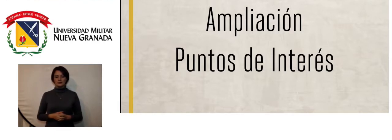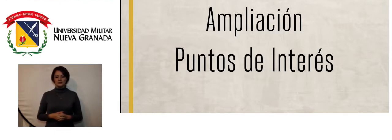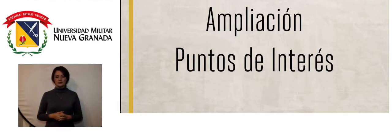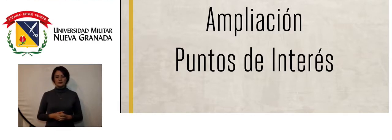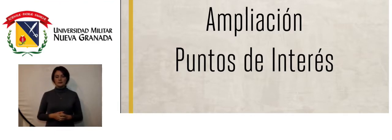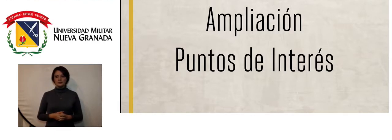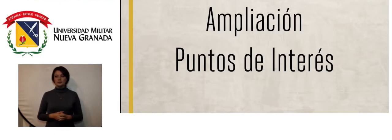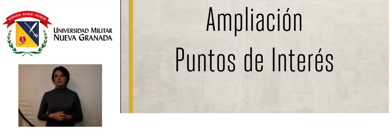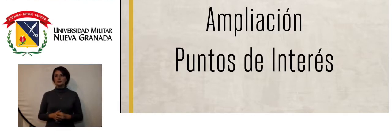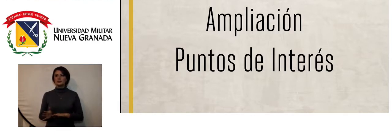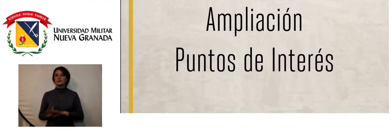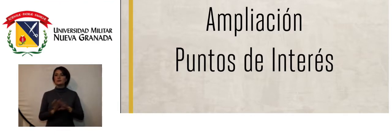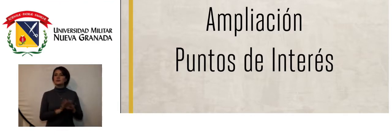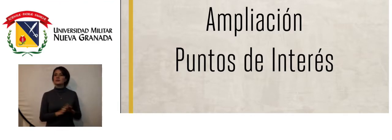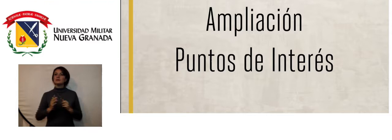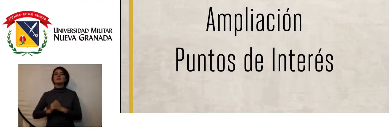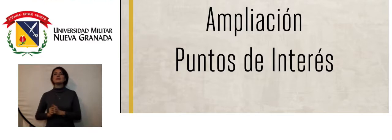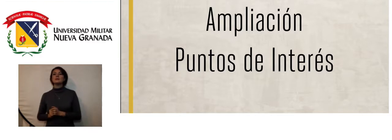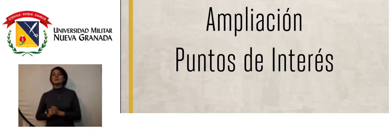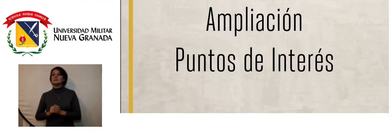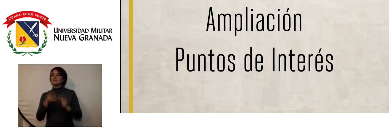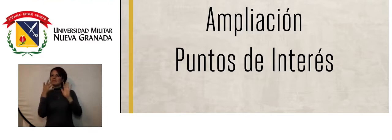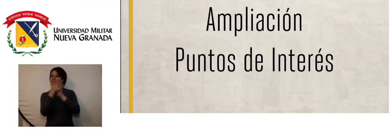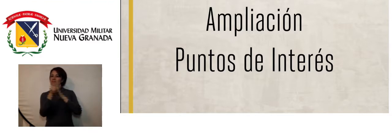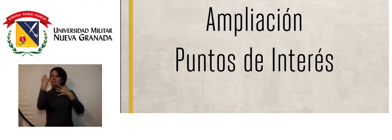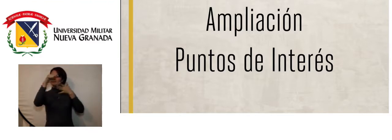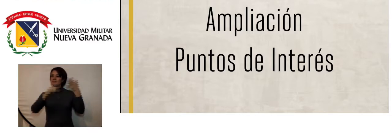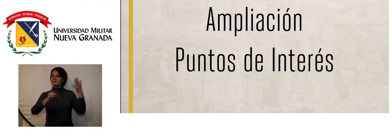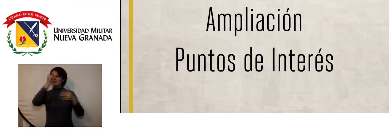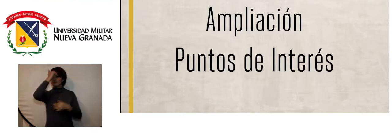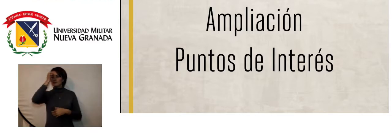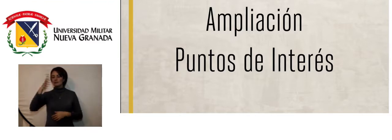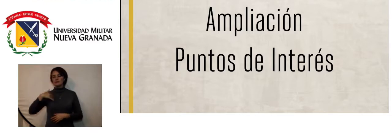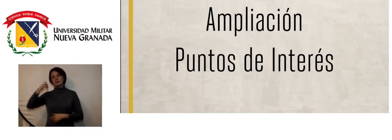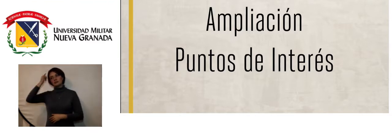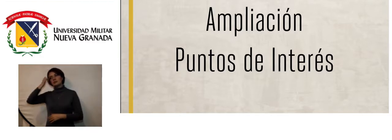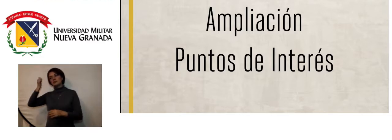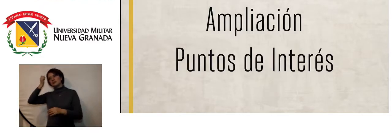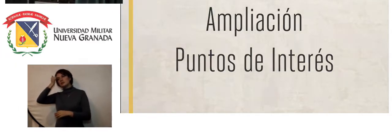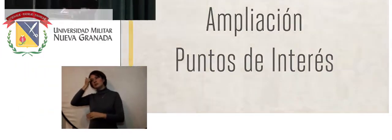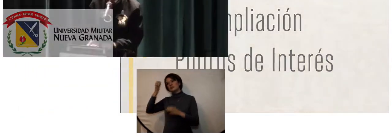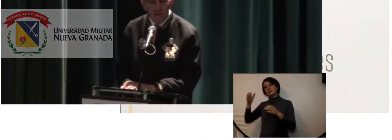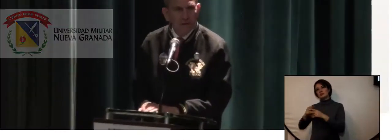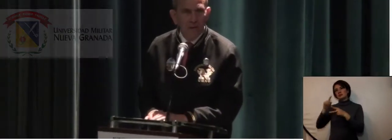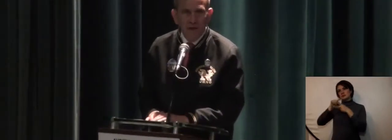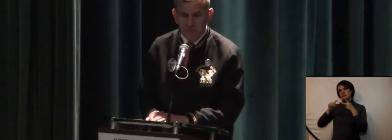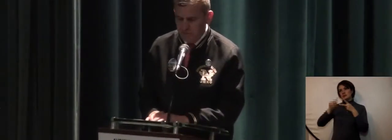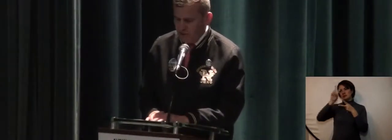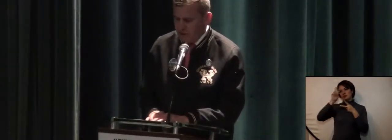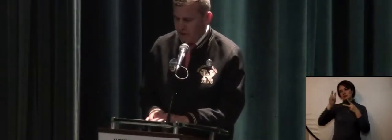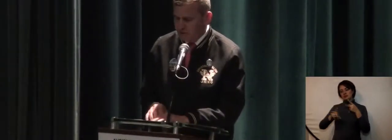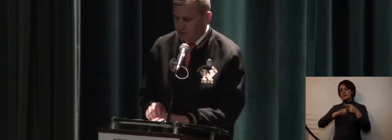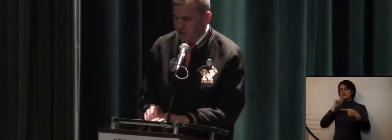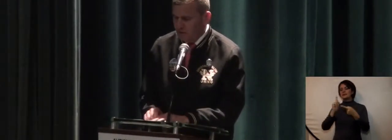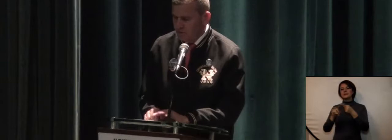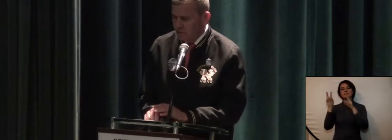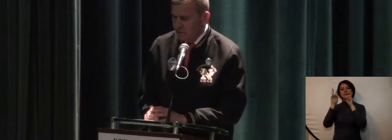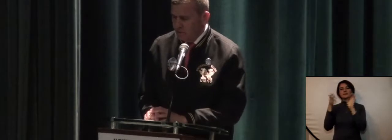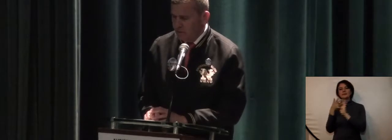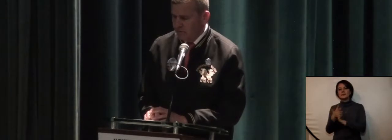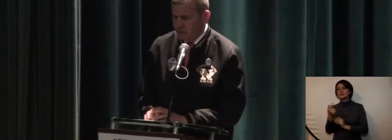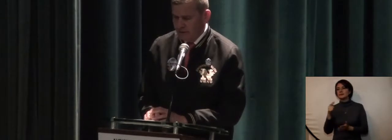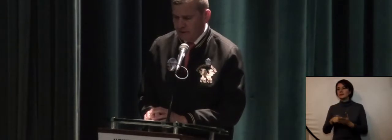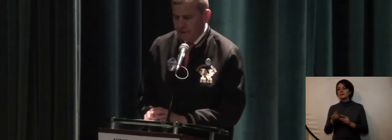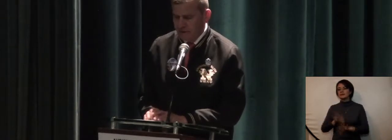de los aspectos por resaltar de docencia me permito resaltar dos temas el primero relacionado